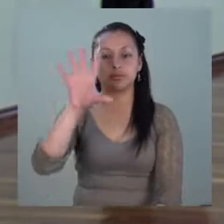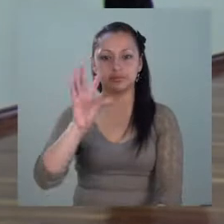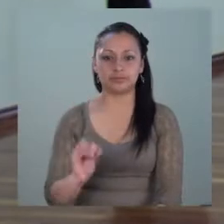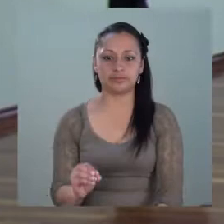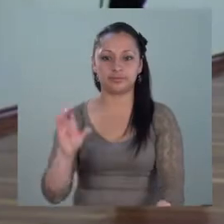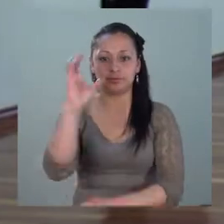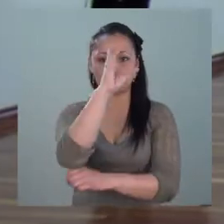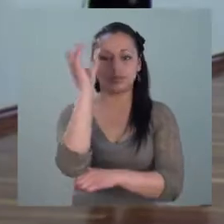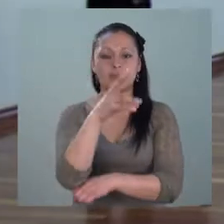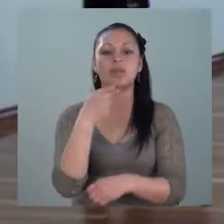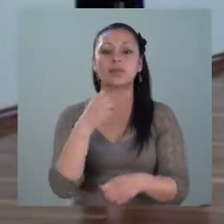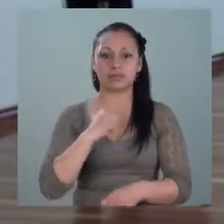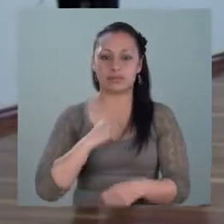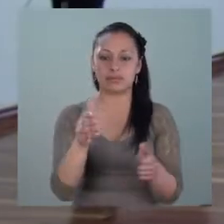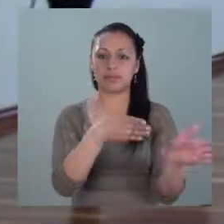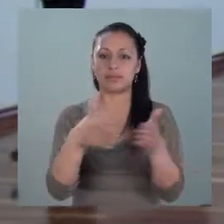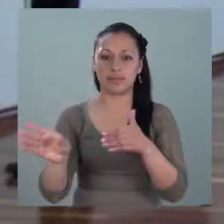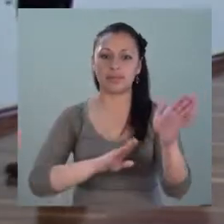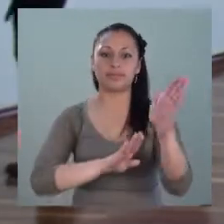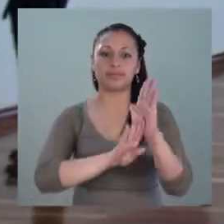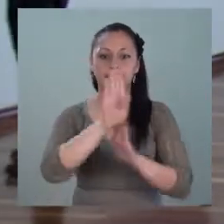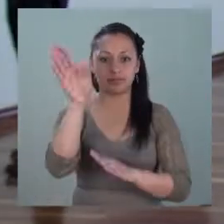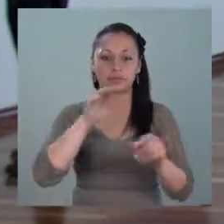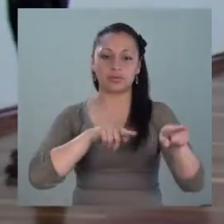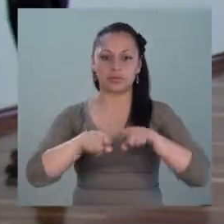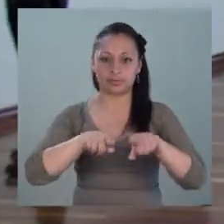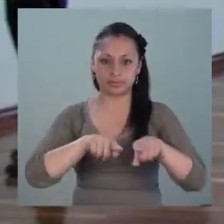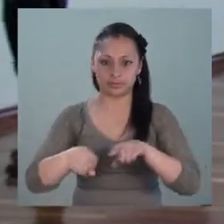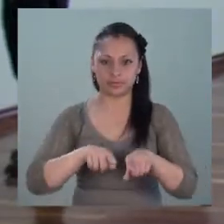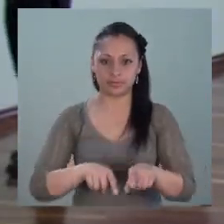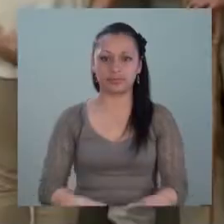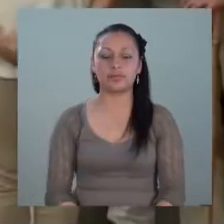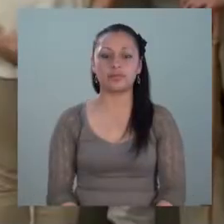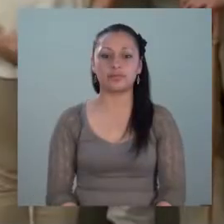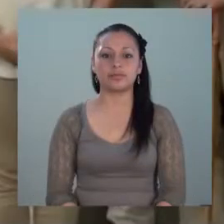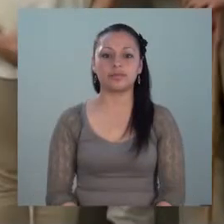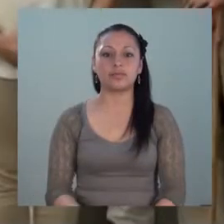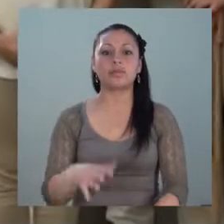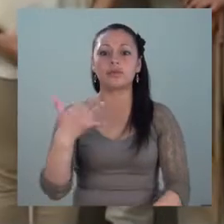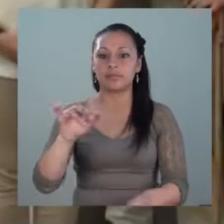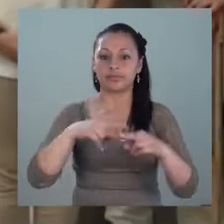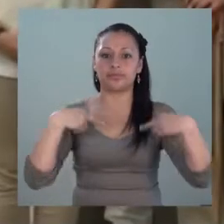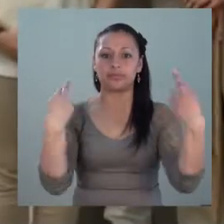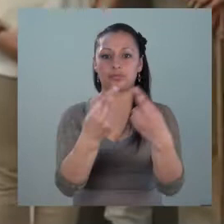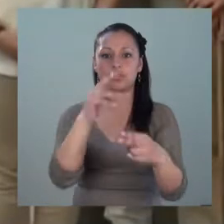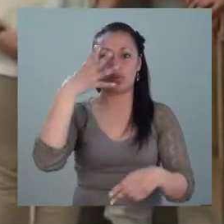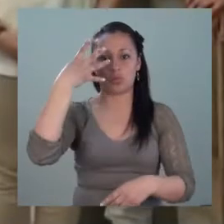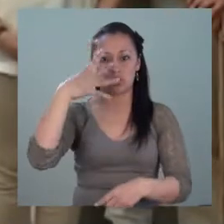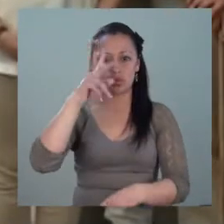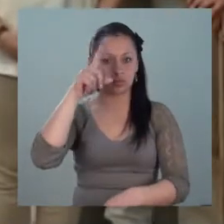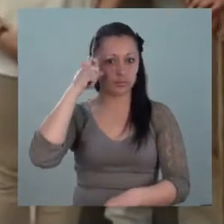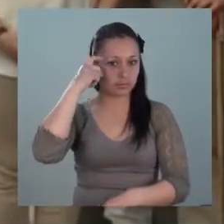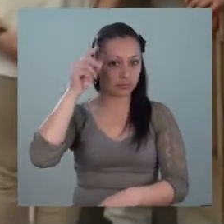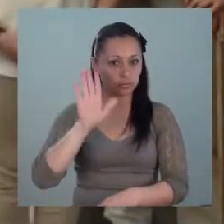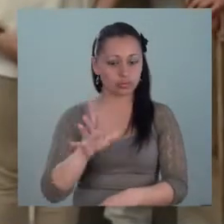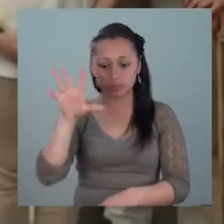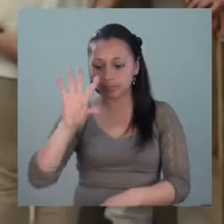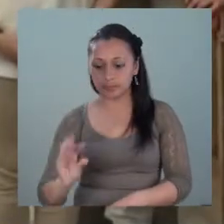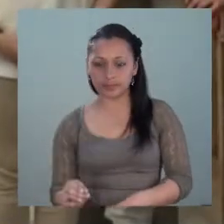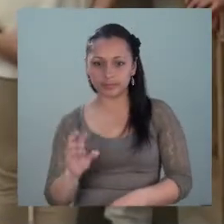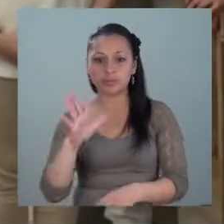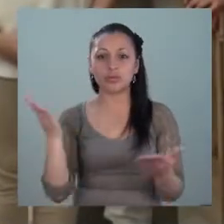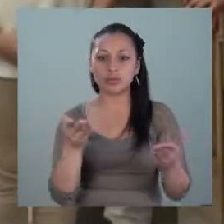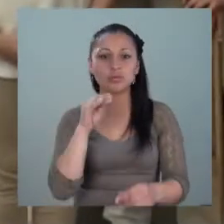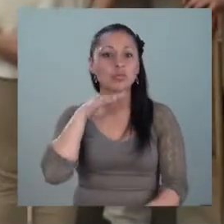El Pacífico colombiano cuenta con un plan para su desarrollo y competitividad. Luego de su reunión con los cuatro gobernadores de la región Pacífico